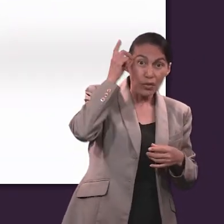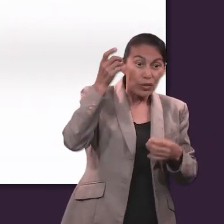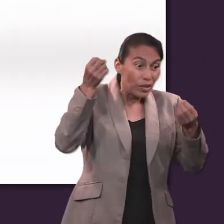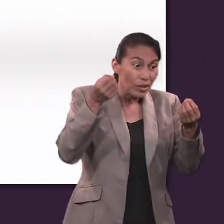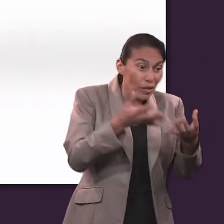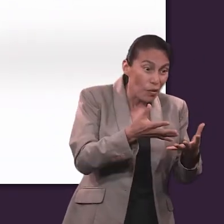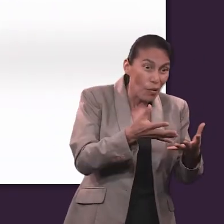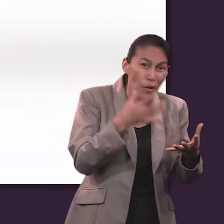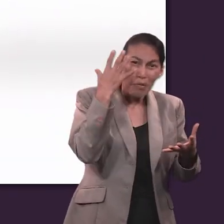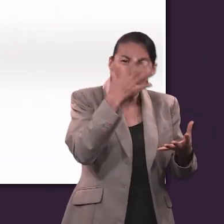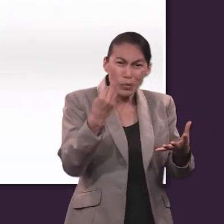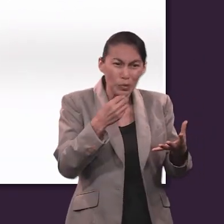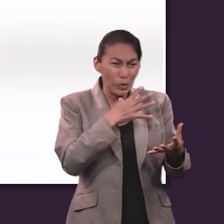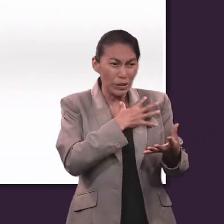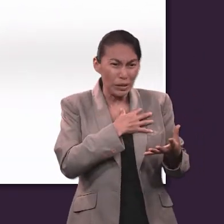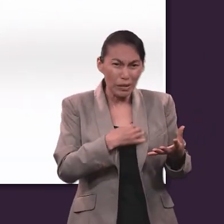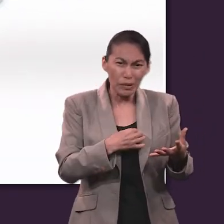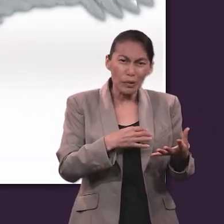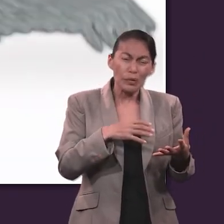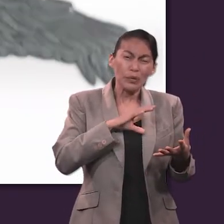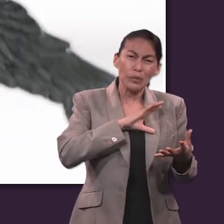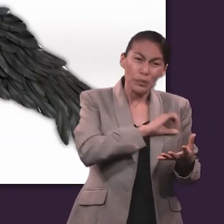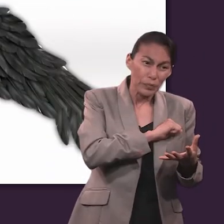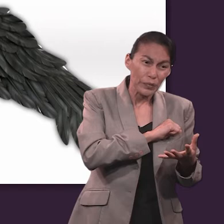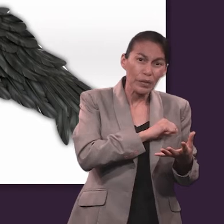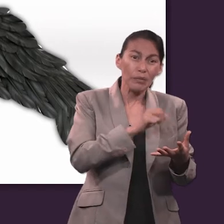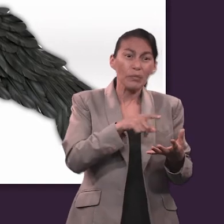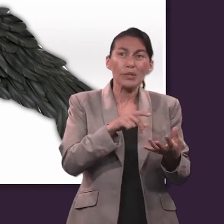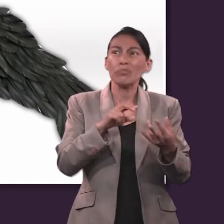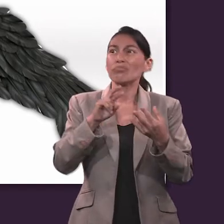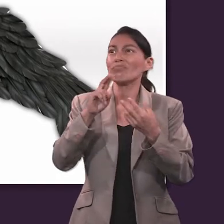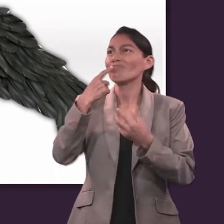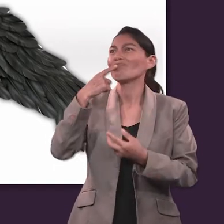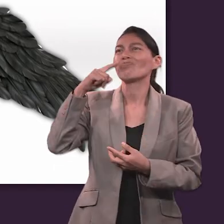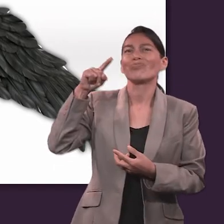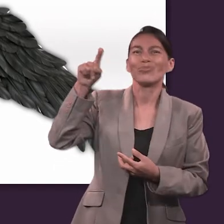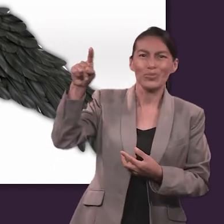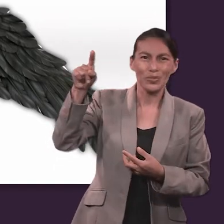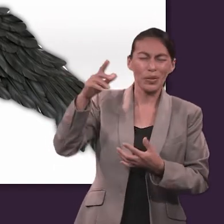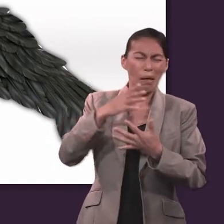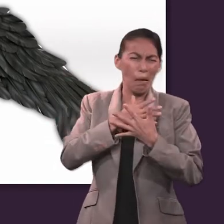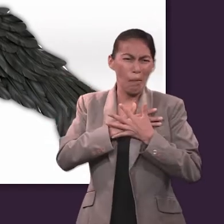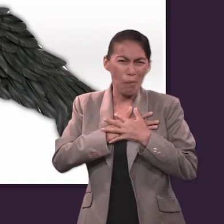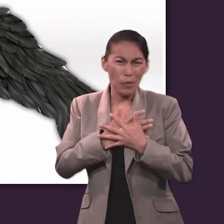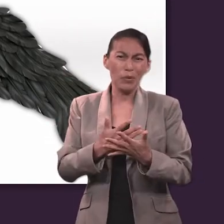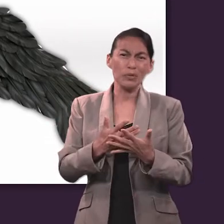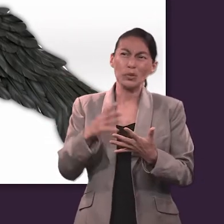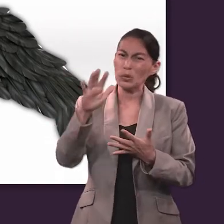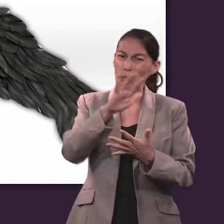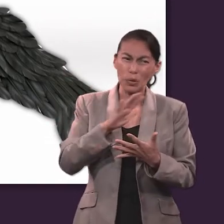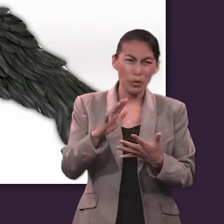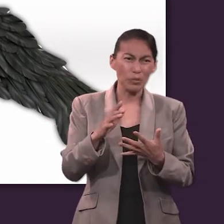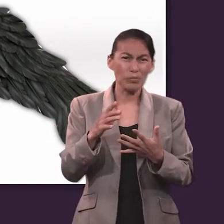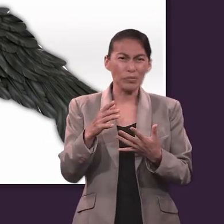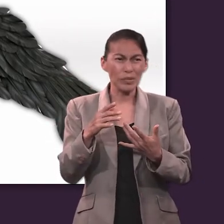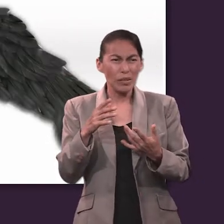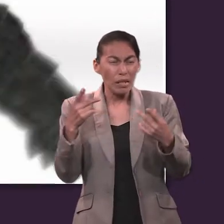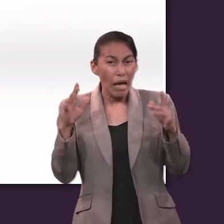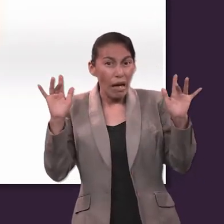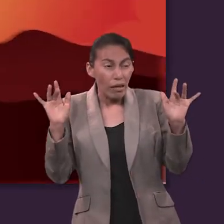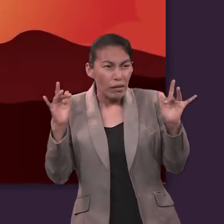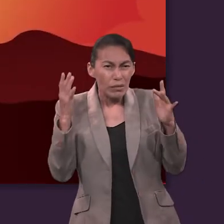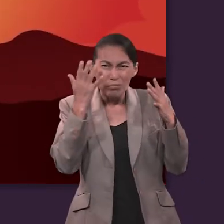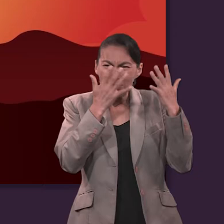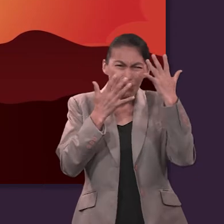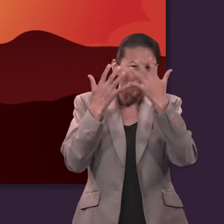debería haber protegido el gobierno de Dios estaba trastornando sus principios de respeto y amor de una manera tan astuta